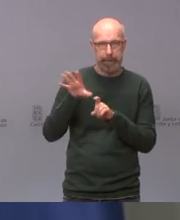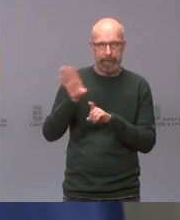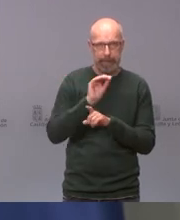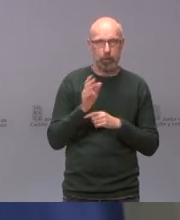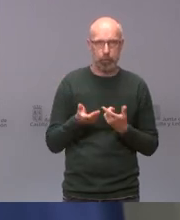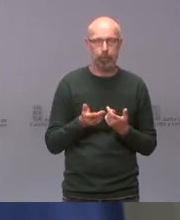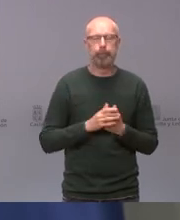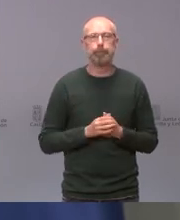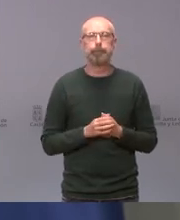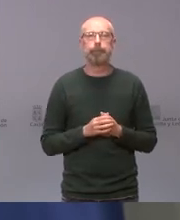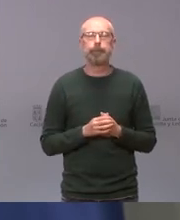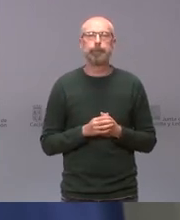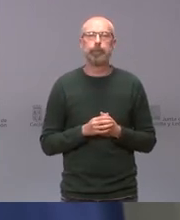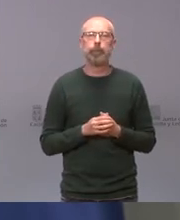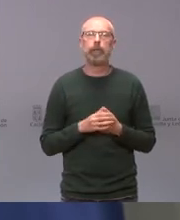no la entienda.